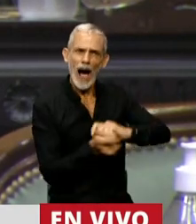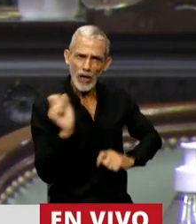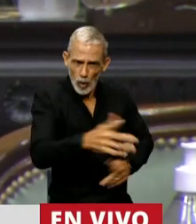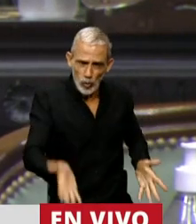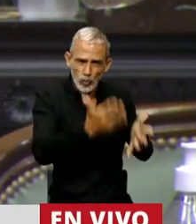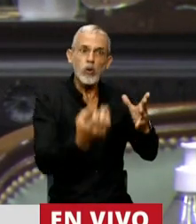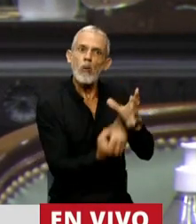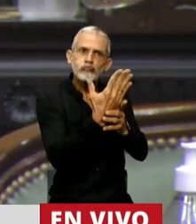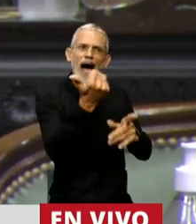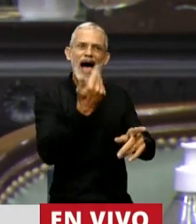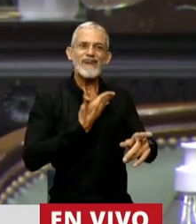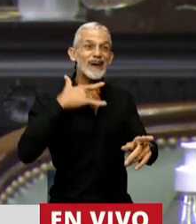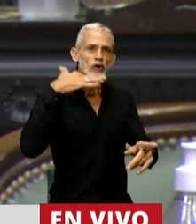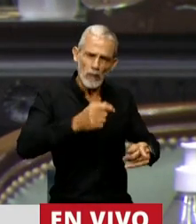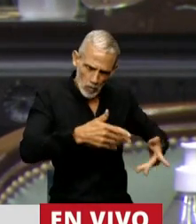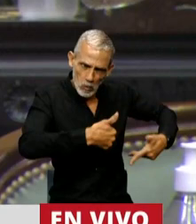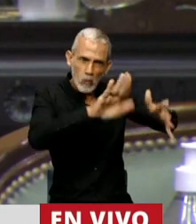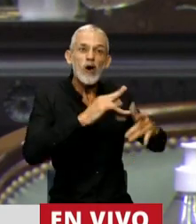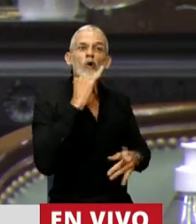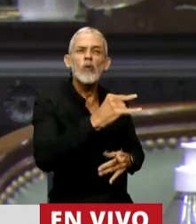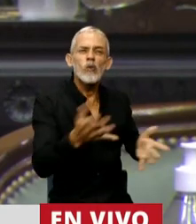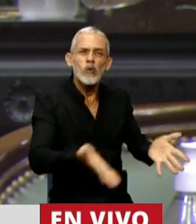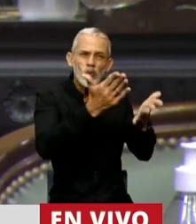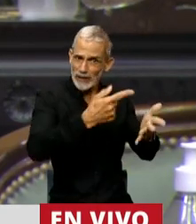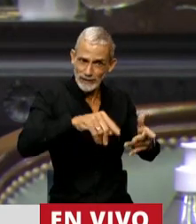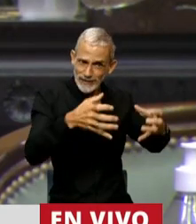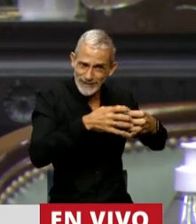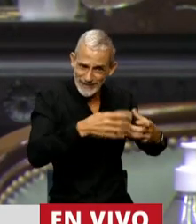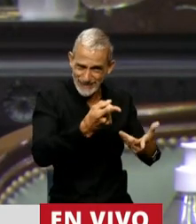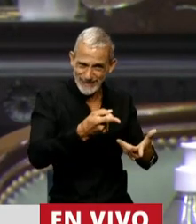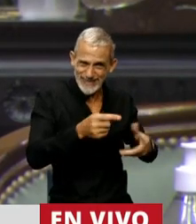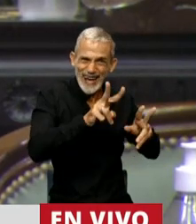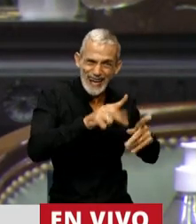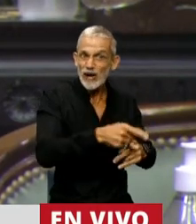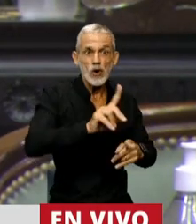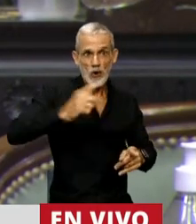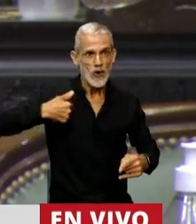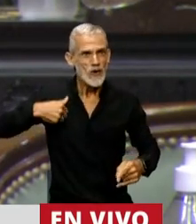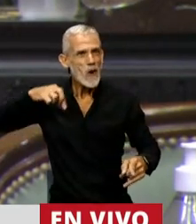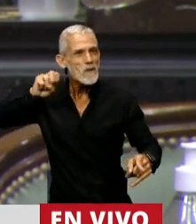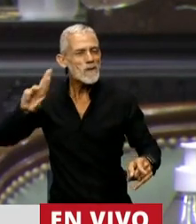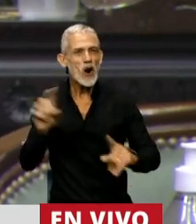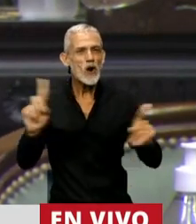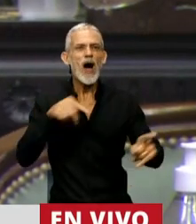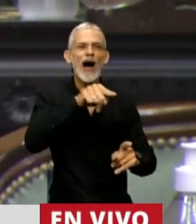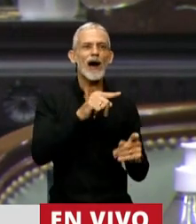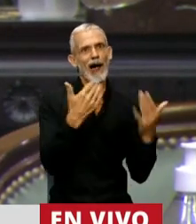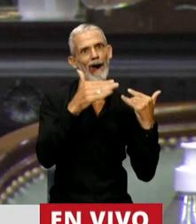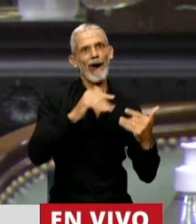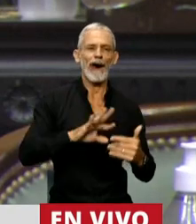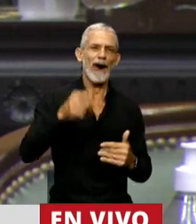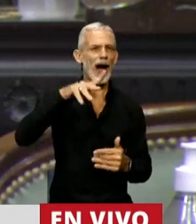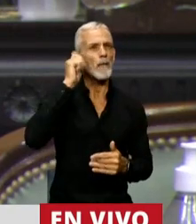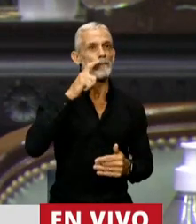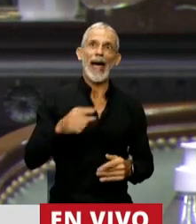crearon las AFJP, le dieron la potestad de recaudar los aportes y contribuciones. Y ahora lo usan de chivo expiatorio a